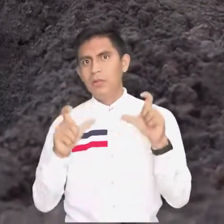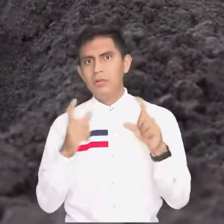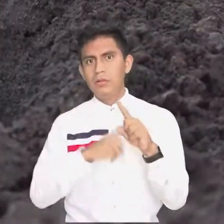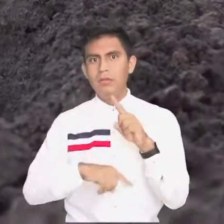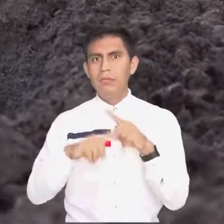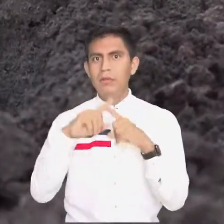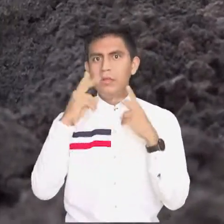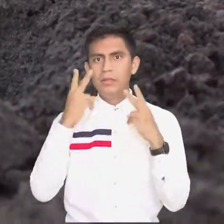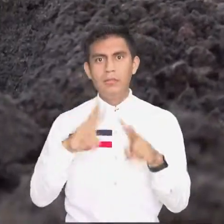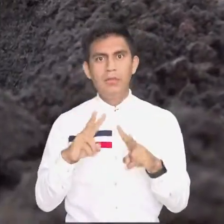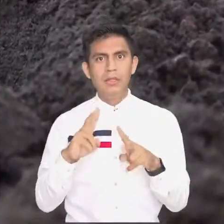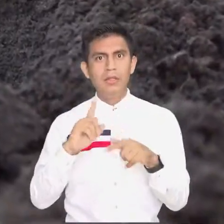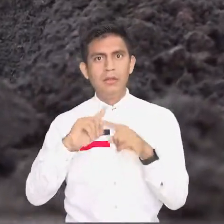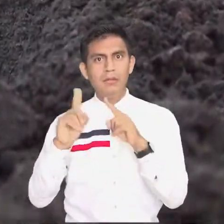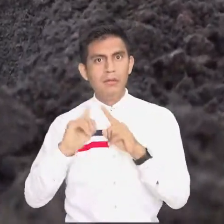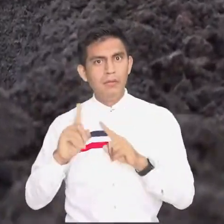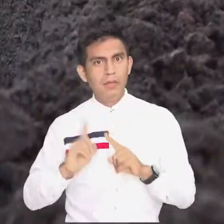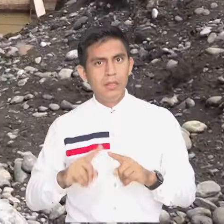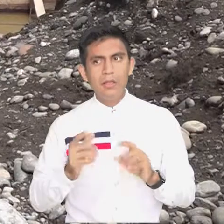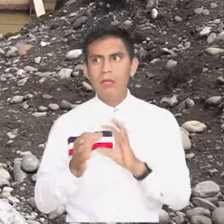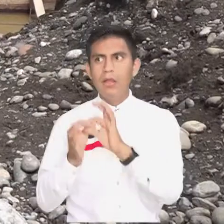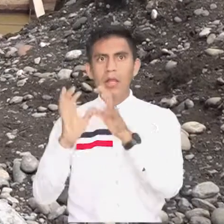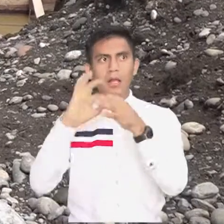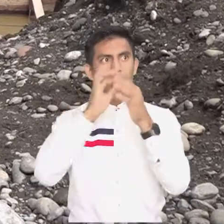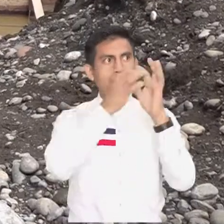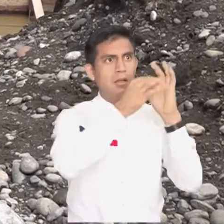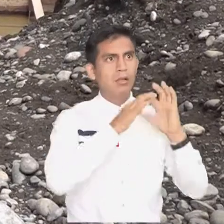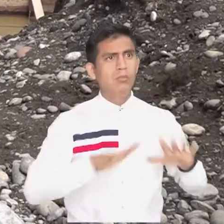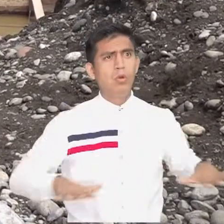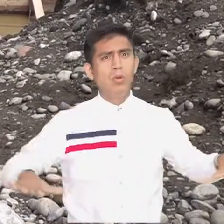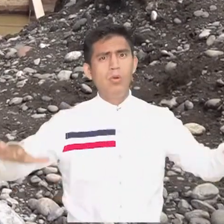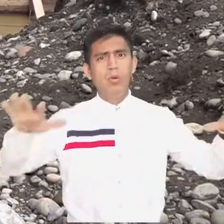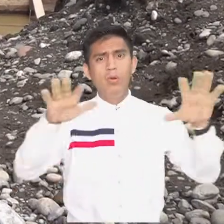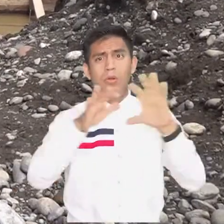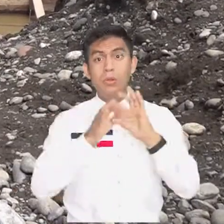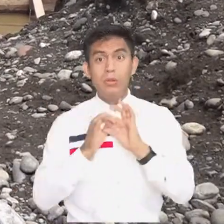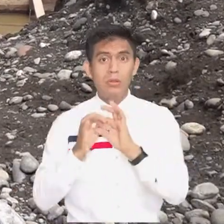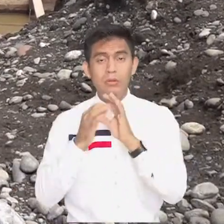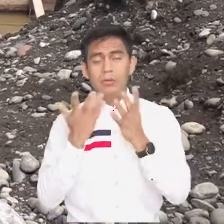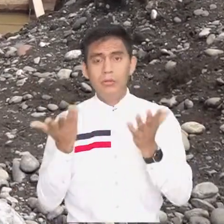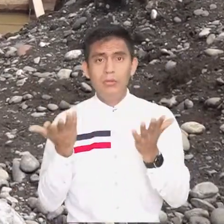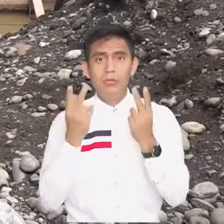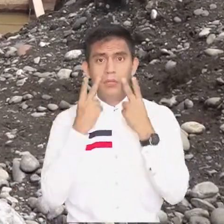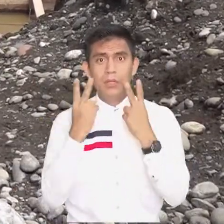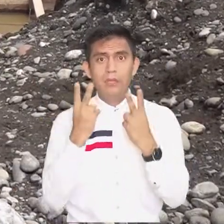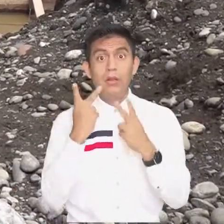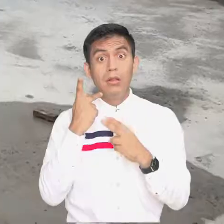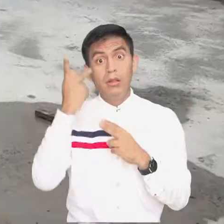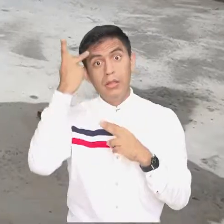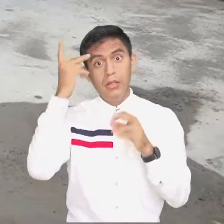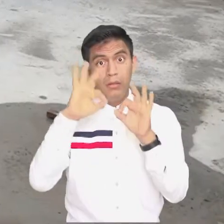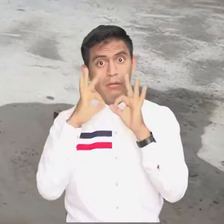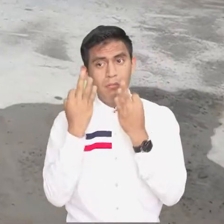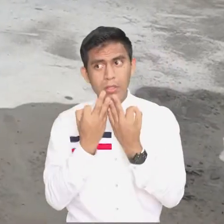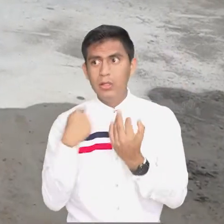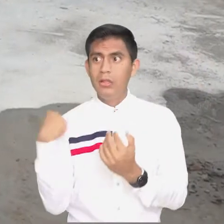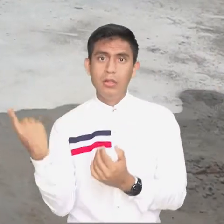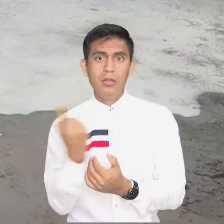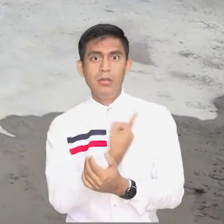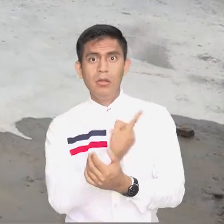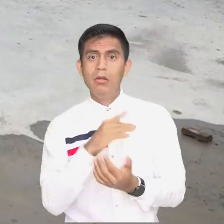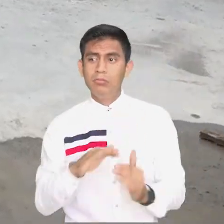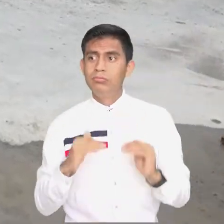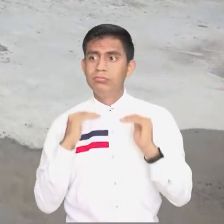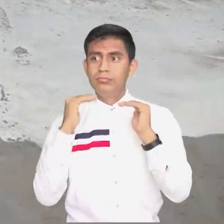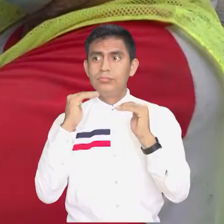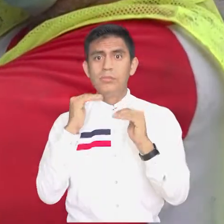otros subcontratistas, de ellos dependen otros, una pequeña cadena que va alimentando a todos, a la sociedad de una u otra forma. Pero como padre de familia me ha servido